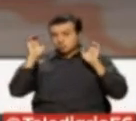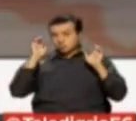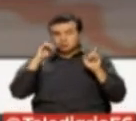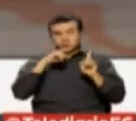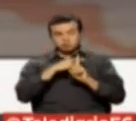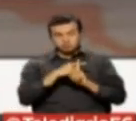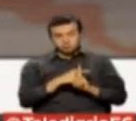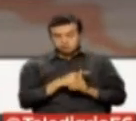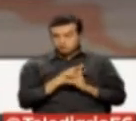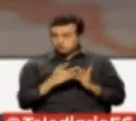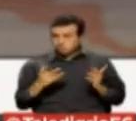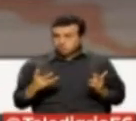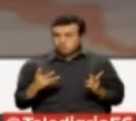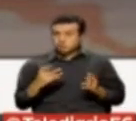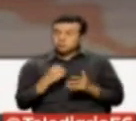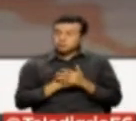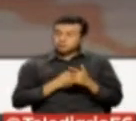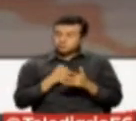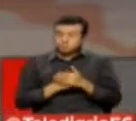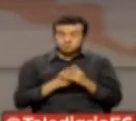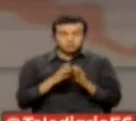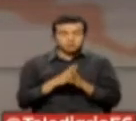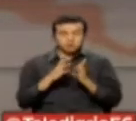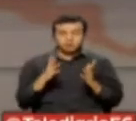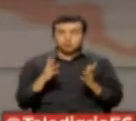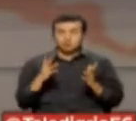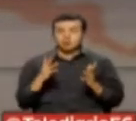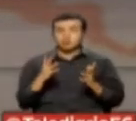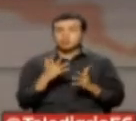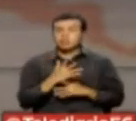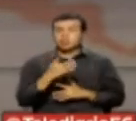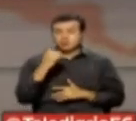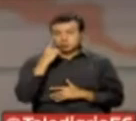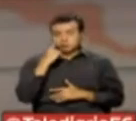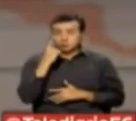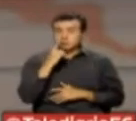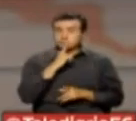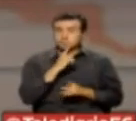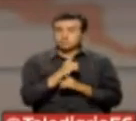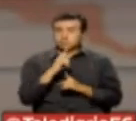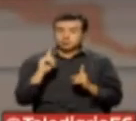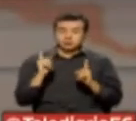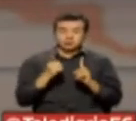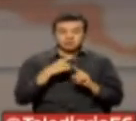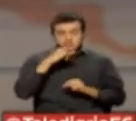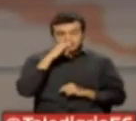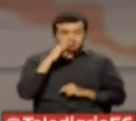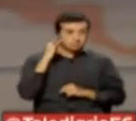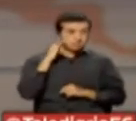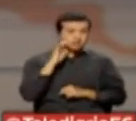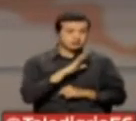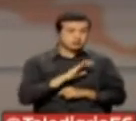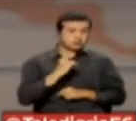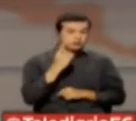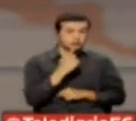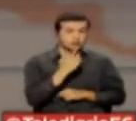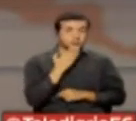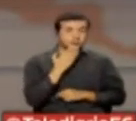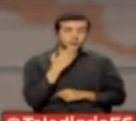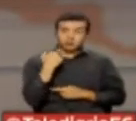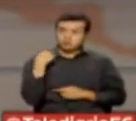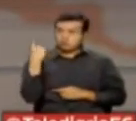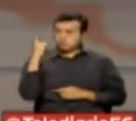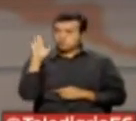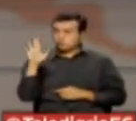que existen es un desafío enorme en este caso tomando en cuenta que primera infancia no pertenece no es competencia